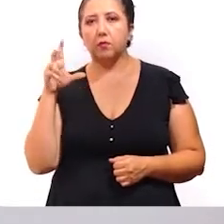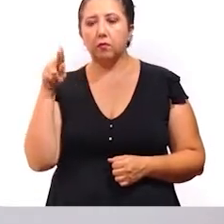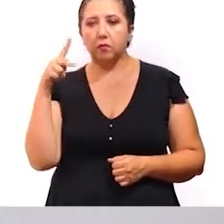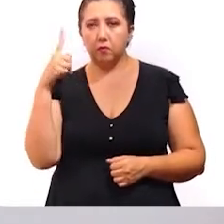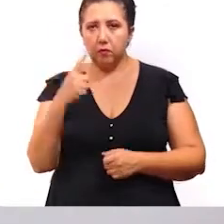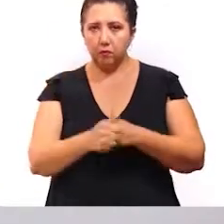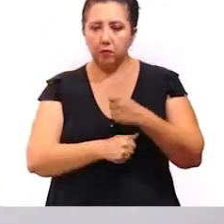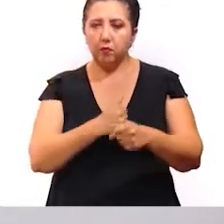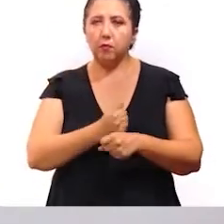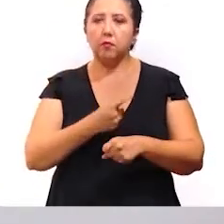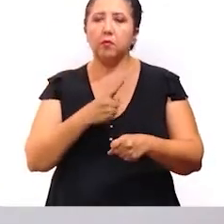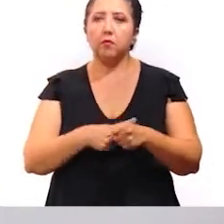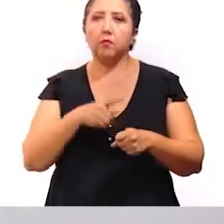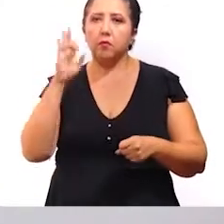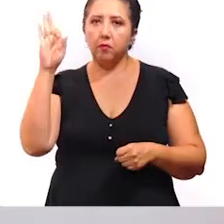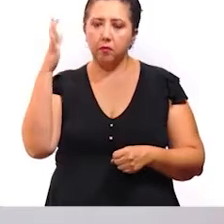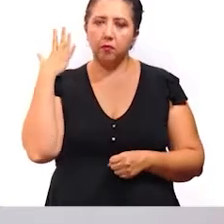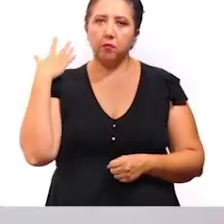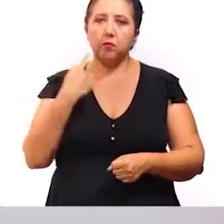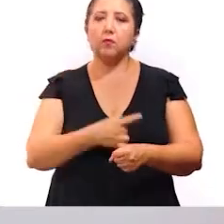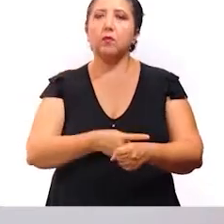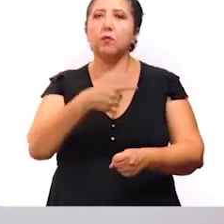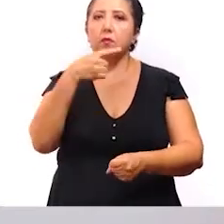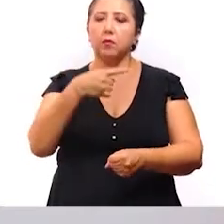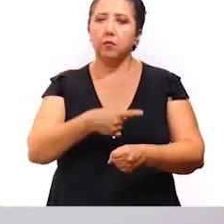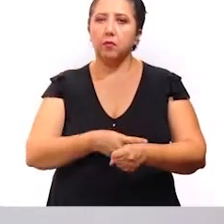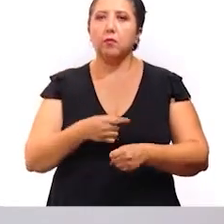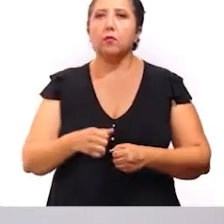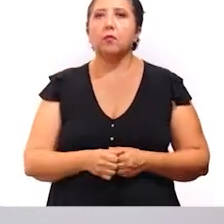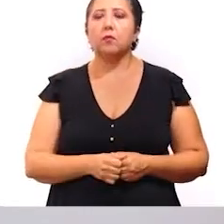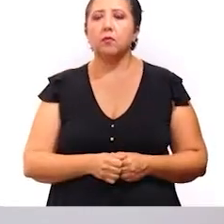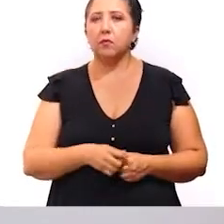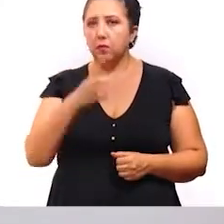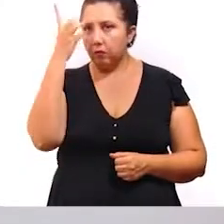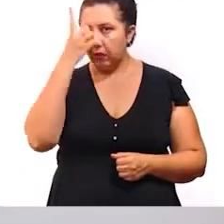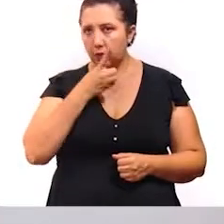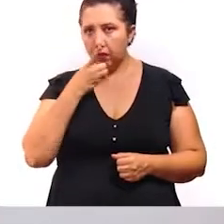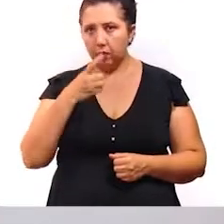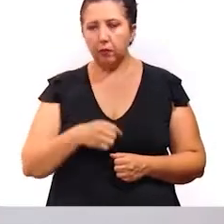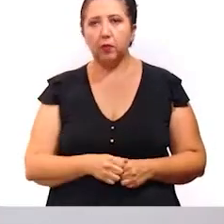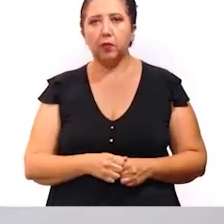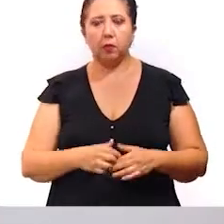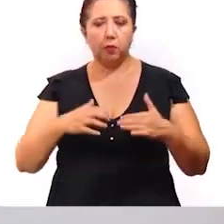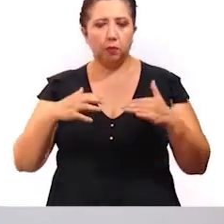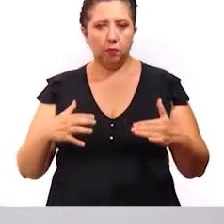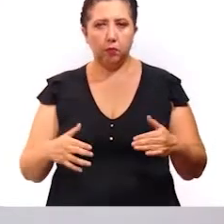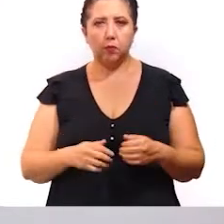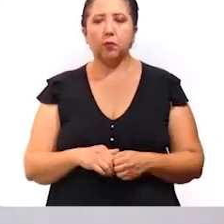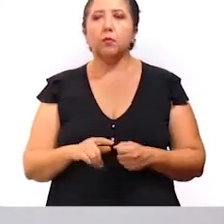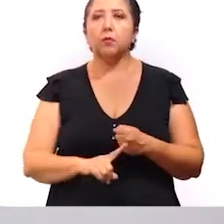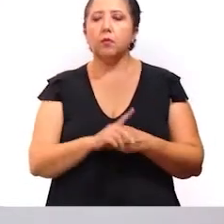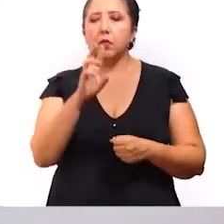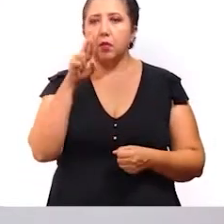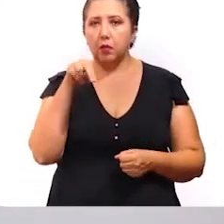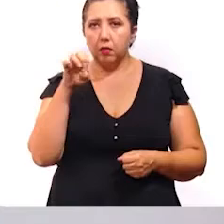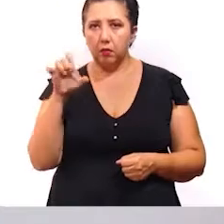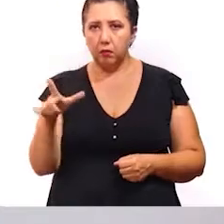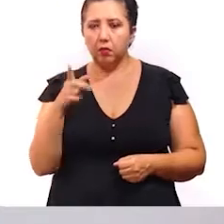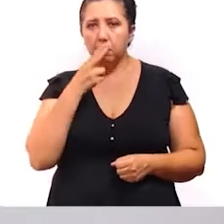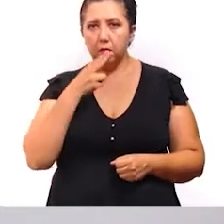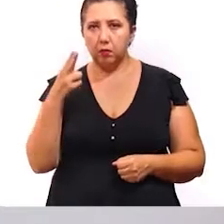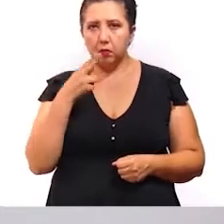81 años. Sus principales enfermedades fueron hipertensión arterial sistémica, diabetes mellitus, obesidad, insuficiencia renal